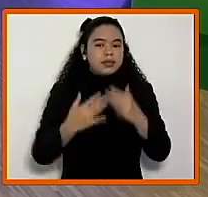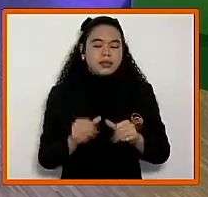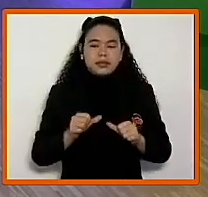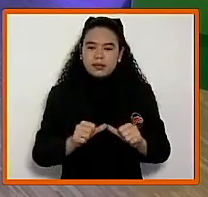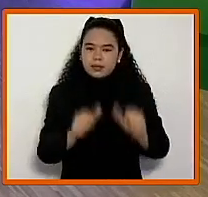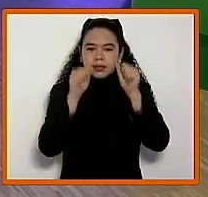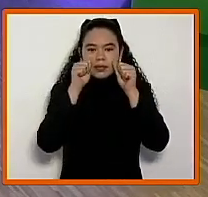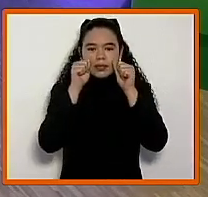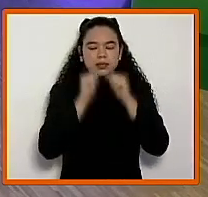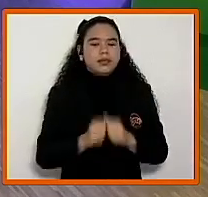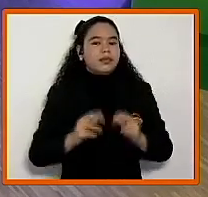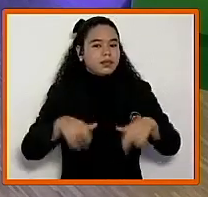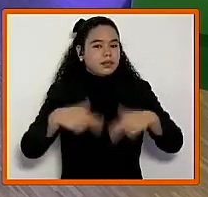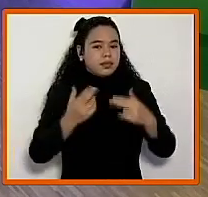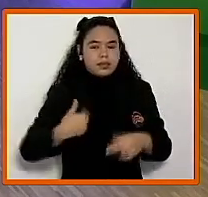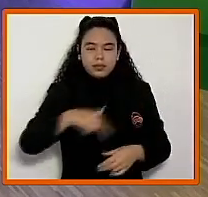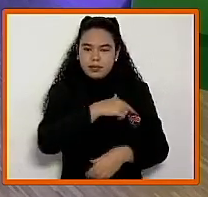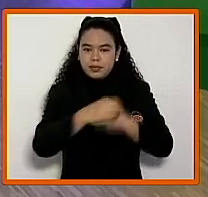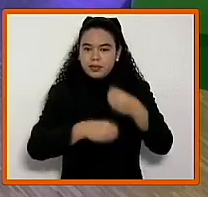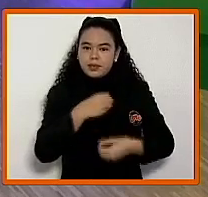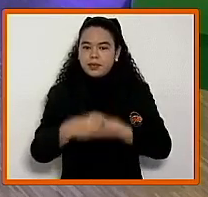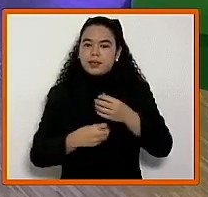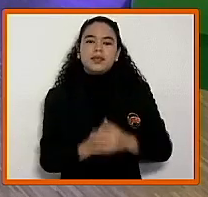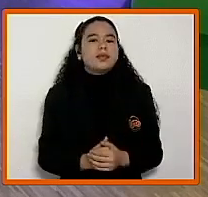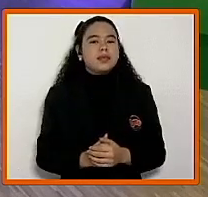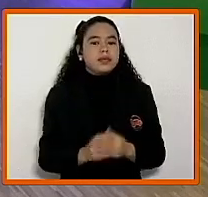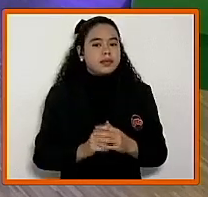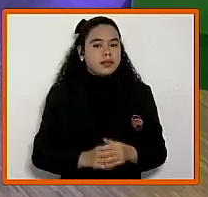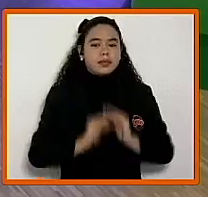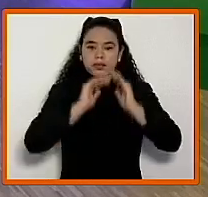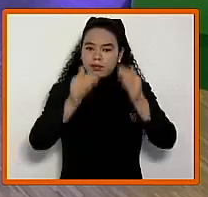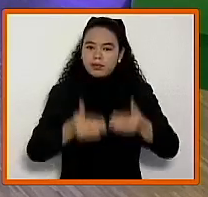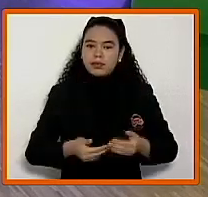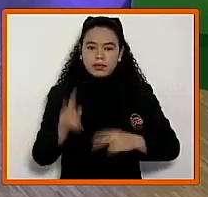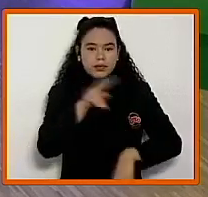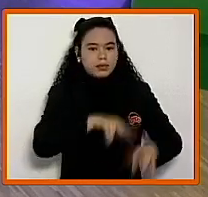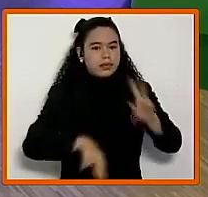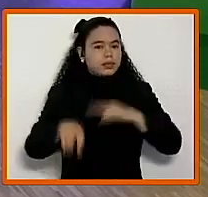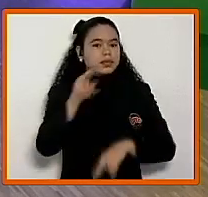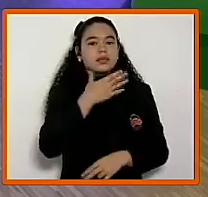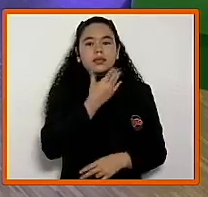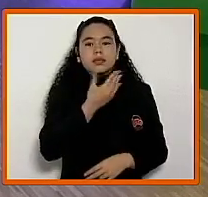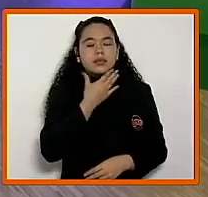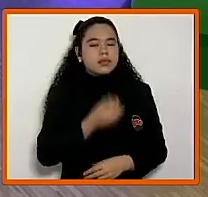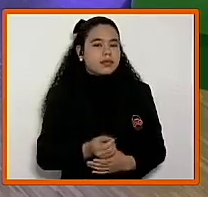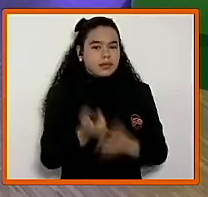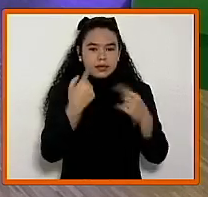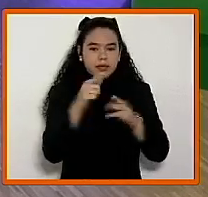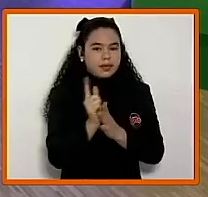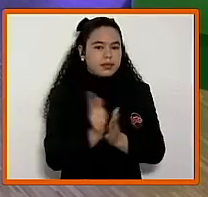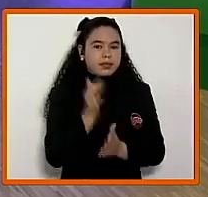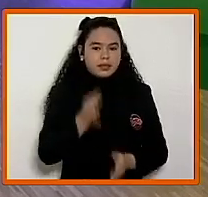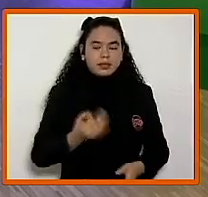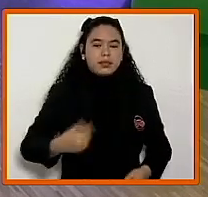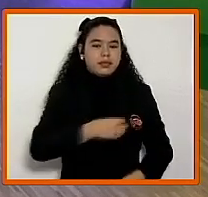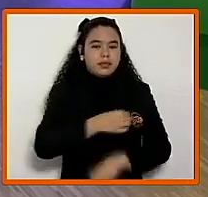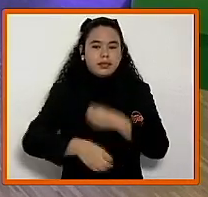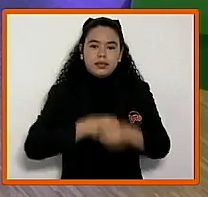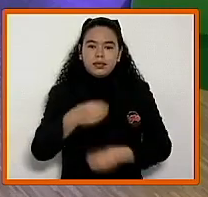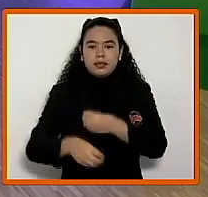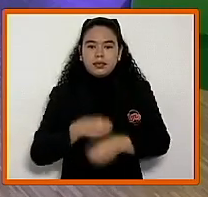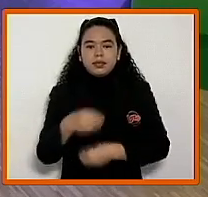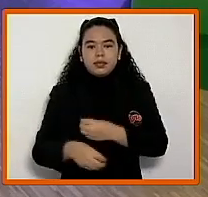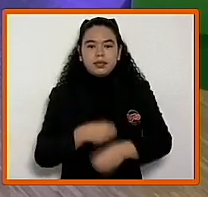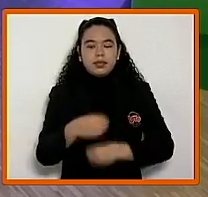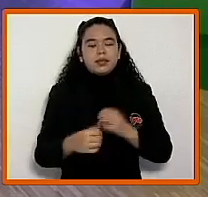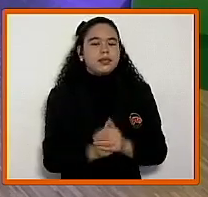están atentos y conectados a cada uno de nuestros sorteos. Le damos la bienvenida a nuestros observadores, quienes están para dar fe y legalidad a cada uno de